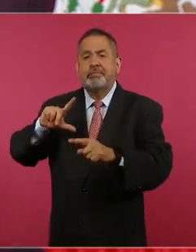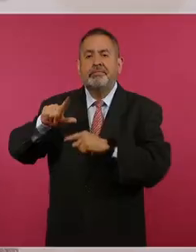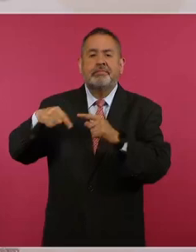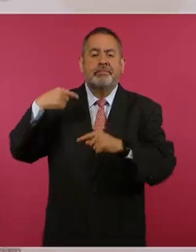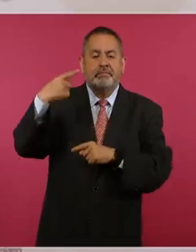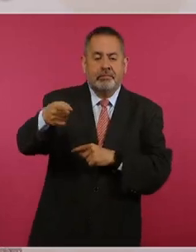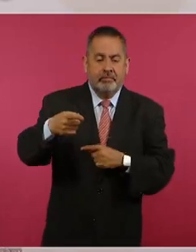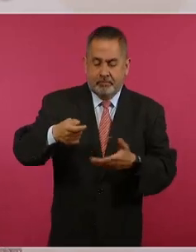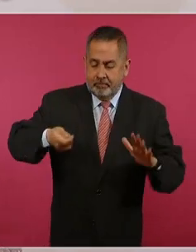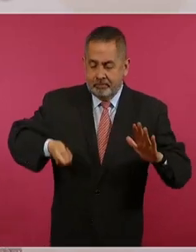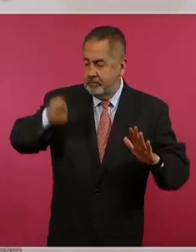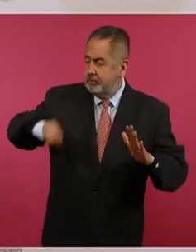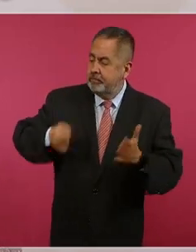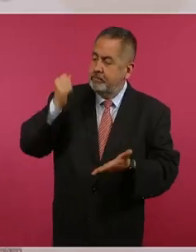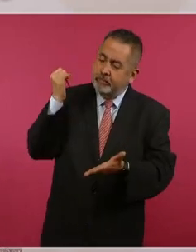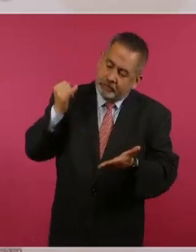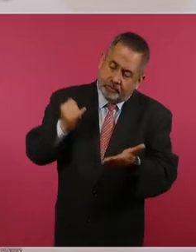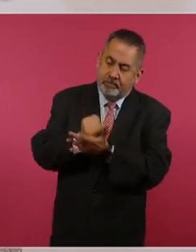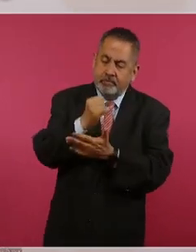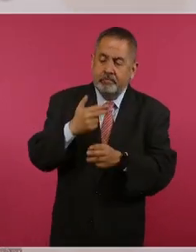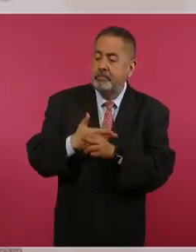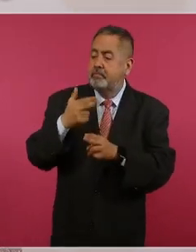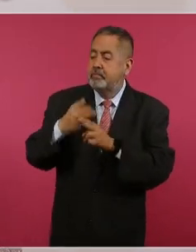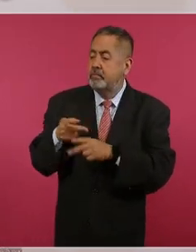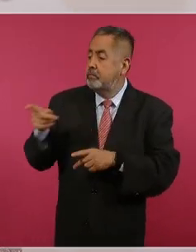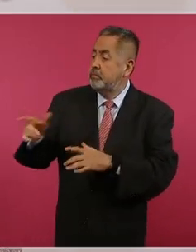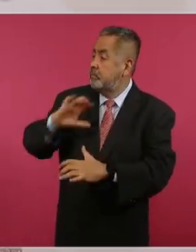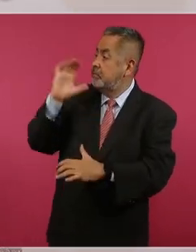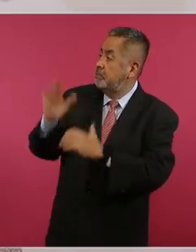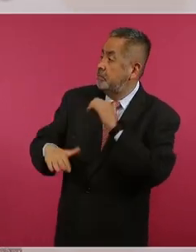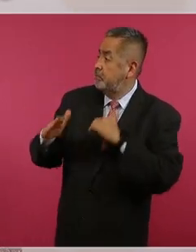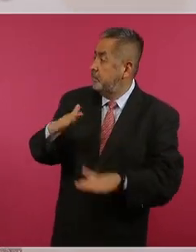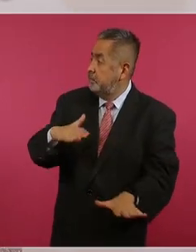la resolución de la Corte hasta que ustedes se vayan.